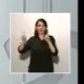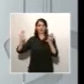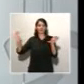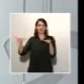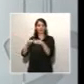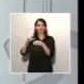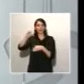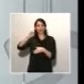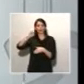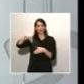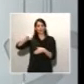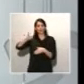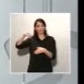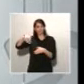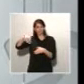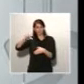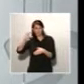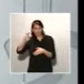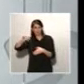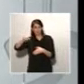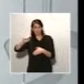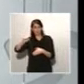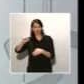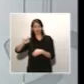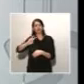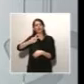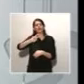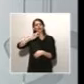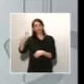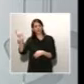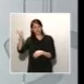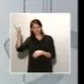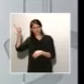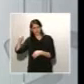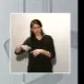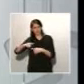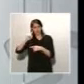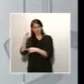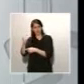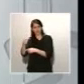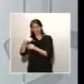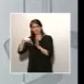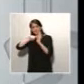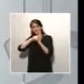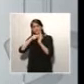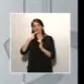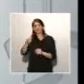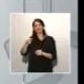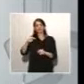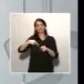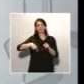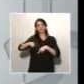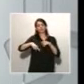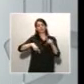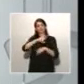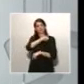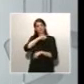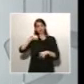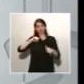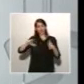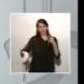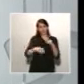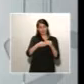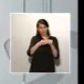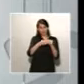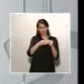Y otra, que aclaraba que en el caso del transporte privado complementario, que es aquel transporte de